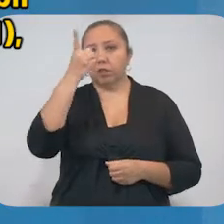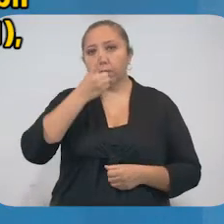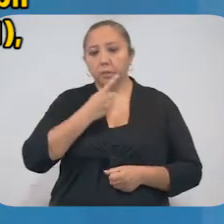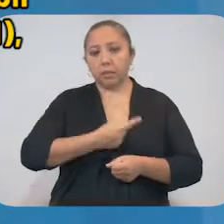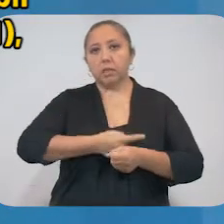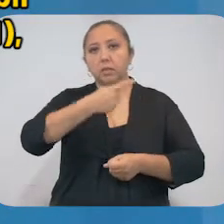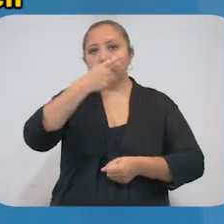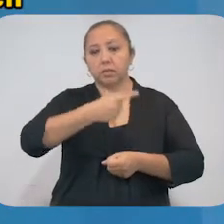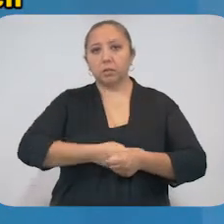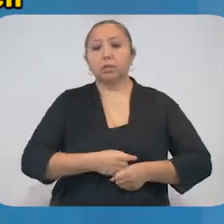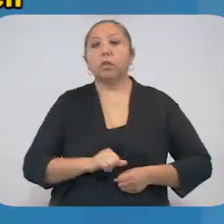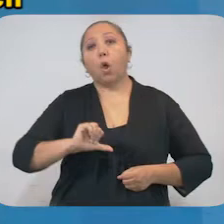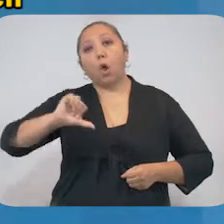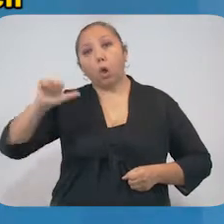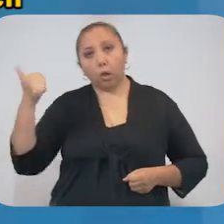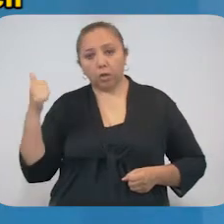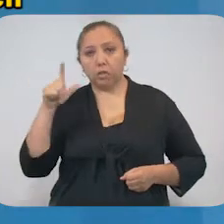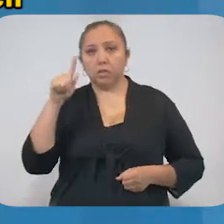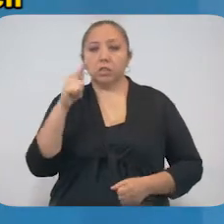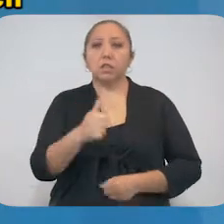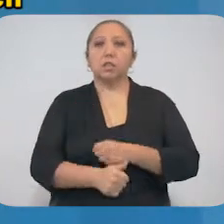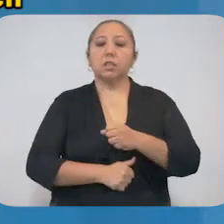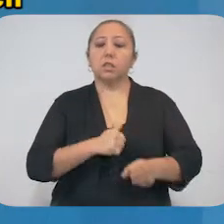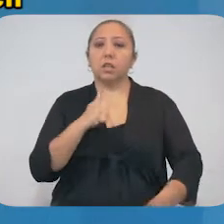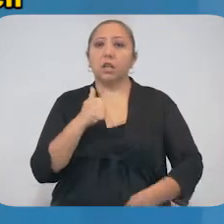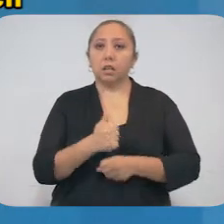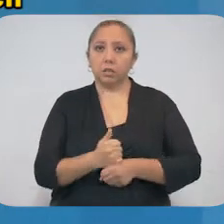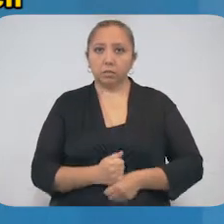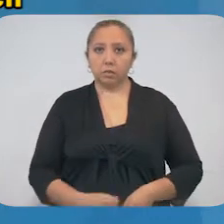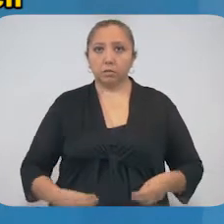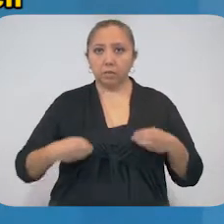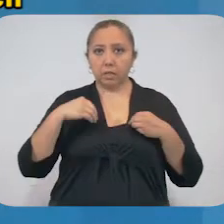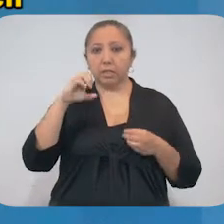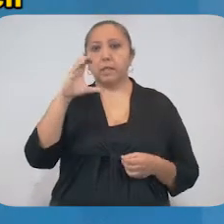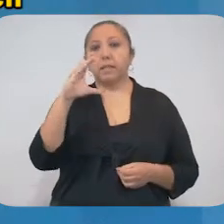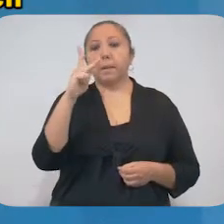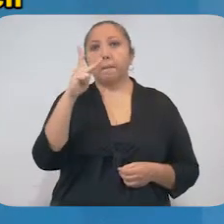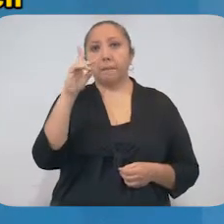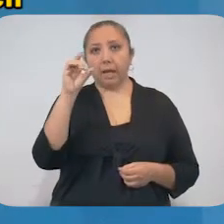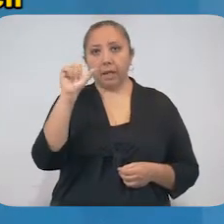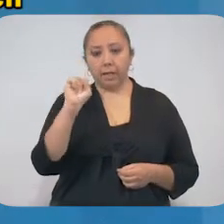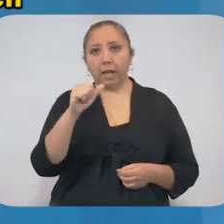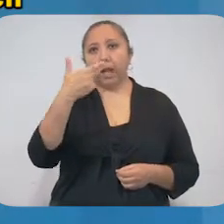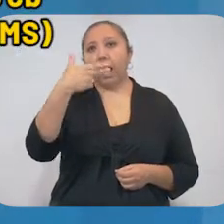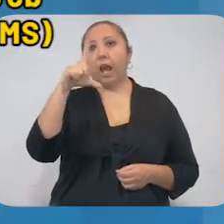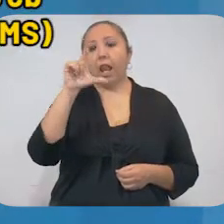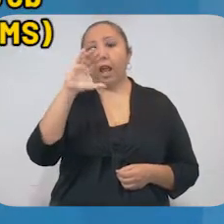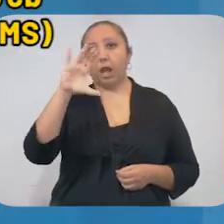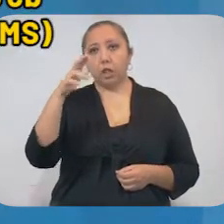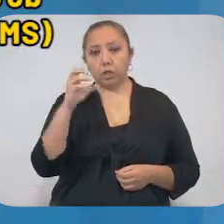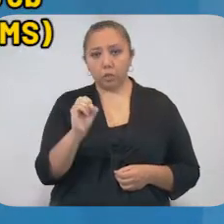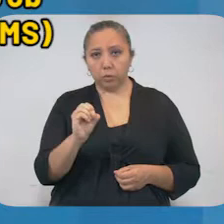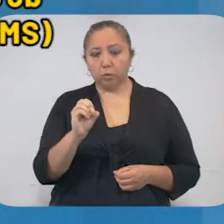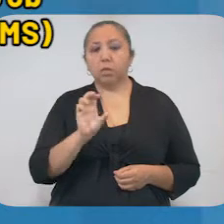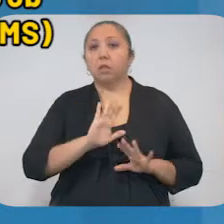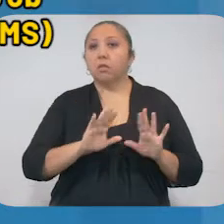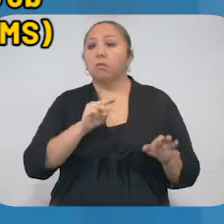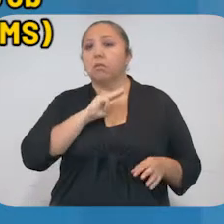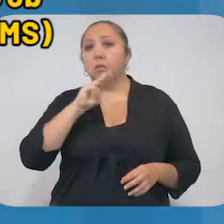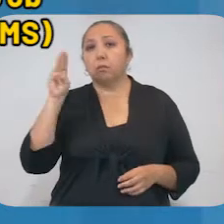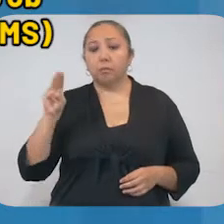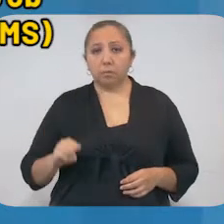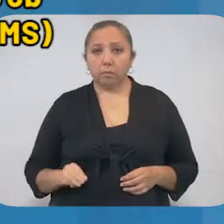diabetes e hipertensión, y otra de 70 años, originaria y residente de Cepeda, localidad de Jalachó. Tras la confirmación de